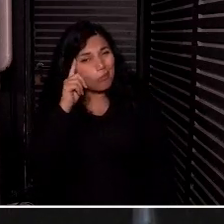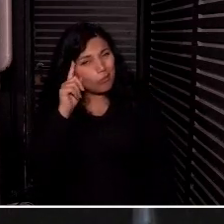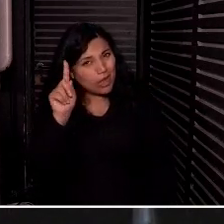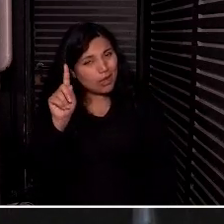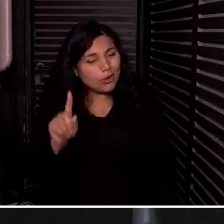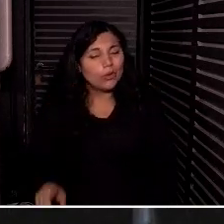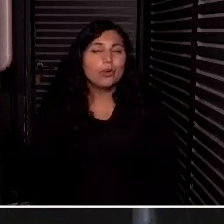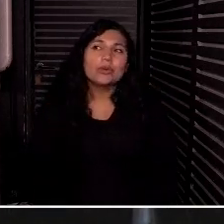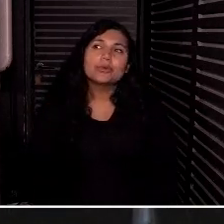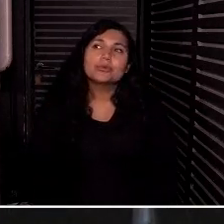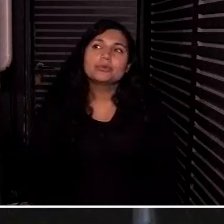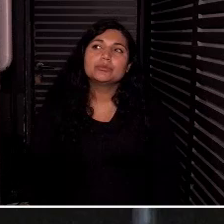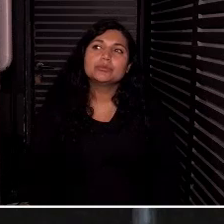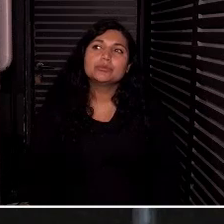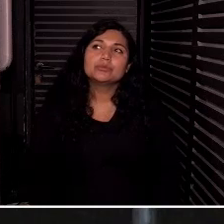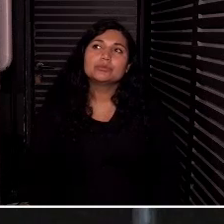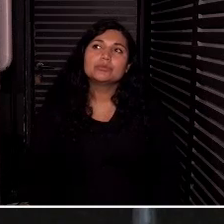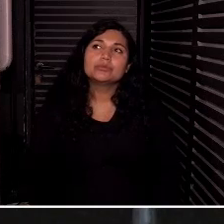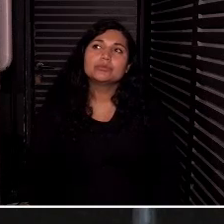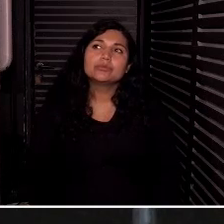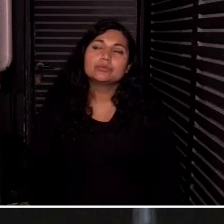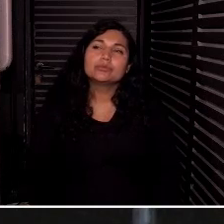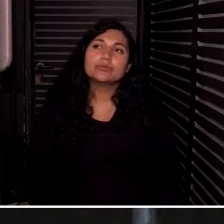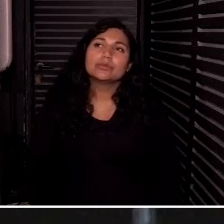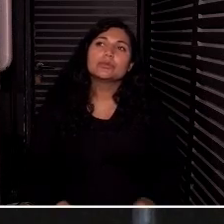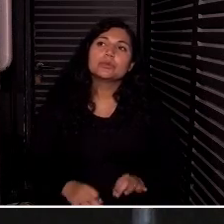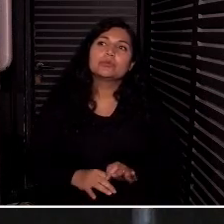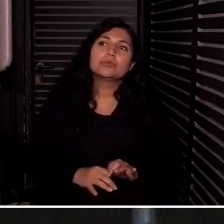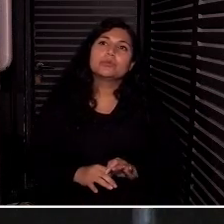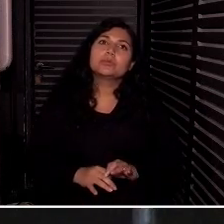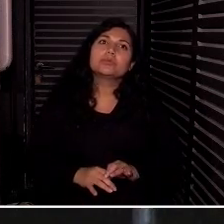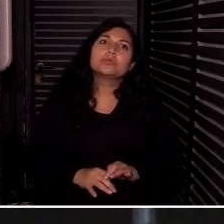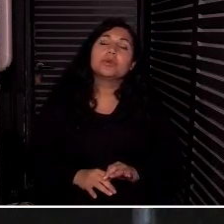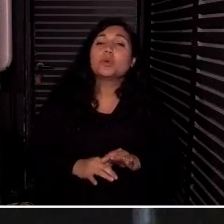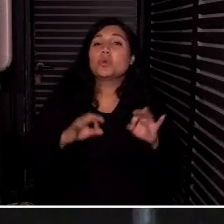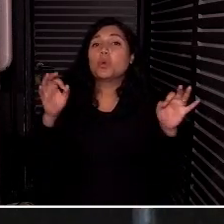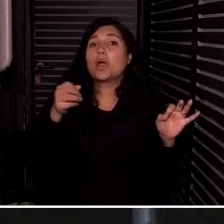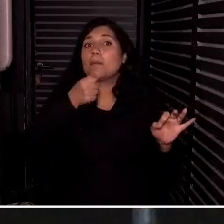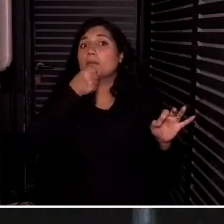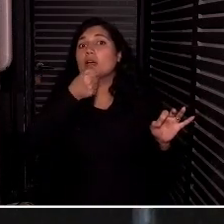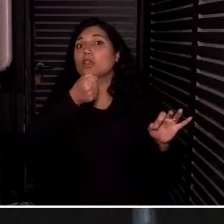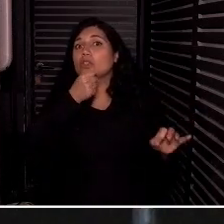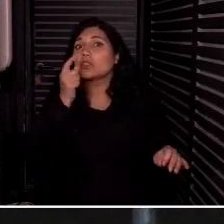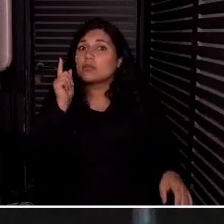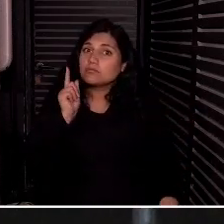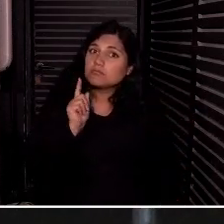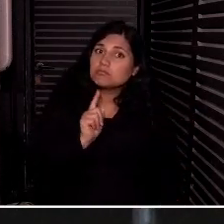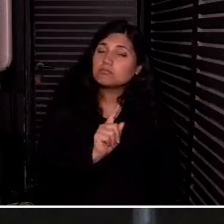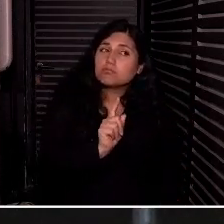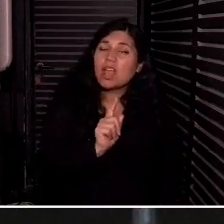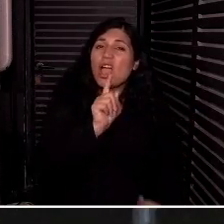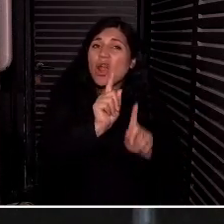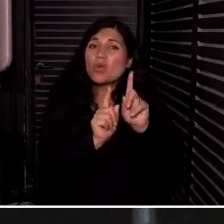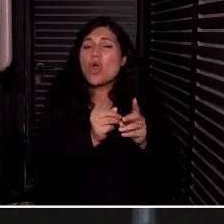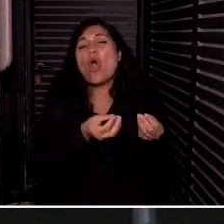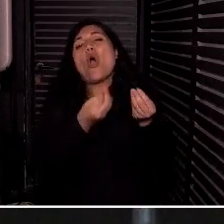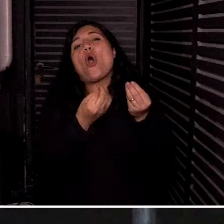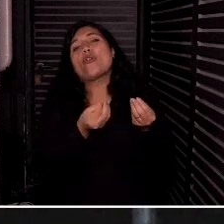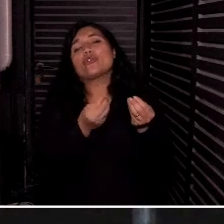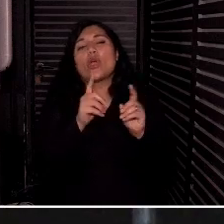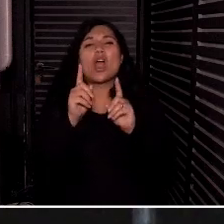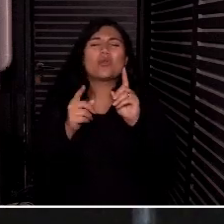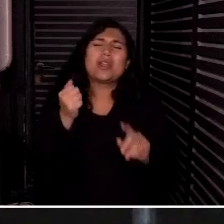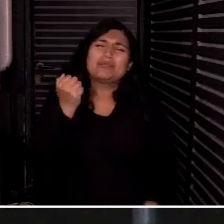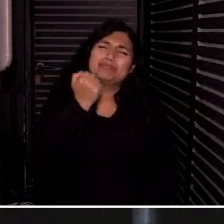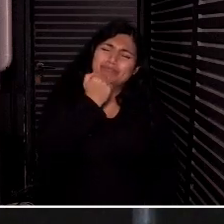mal y nunca yo creo que entra un periodista digamos y no tiene idea de qué se trata y casos digamos que son super obvios y hay unos errores que son